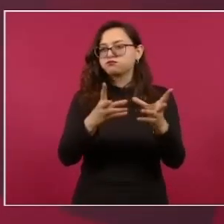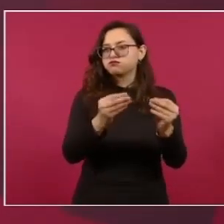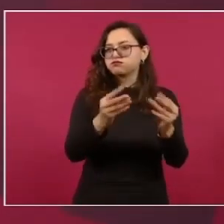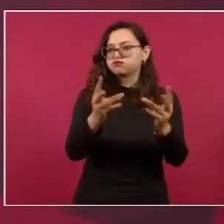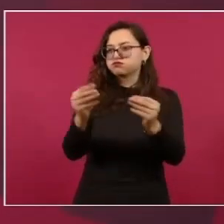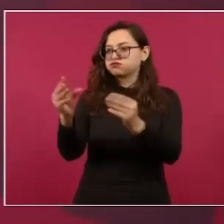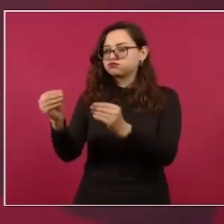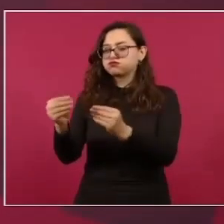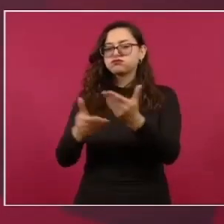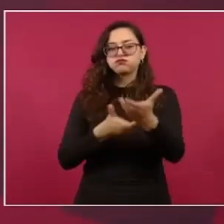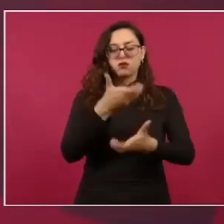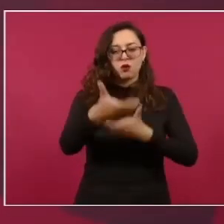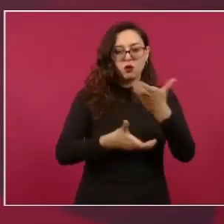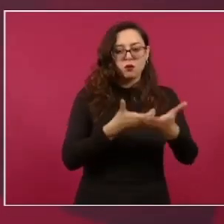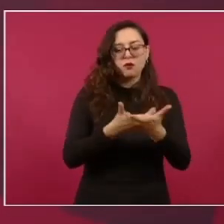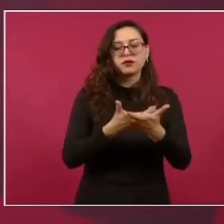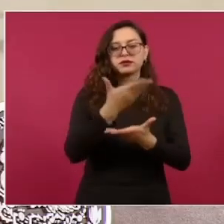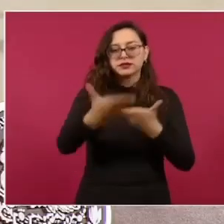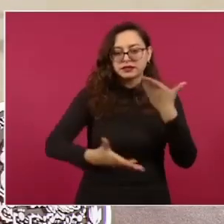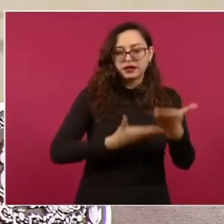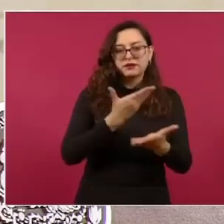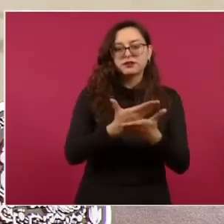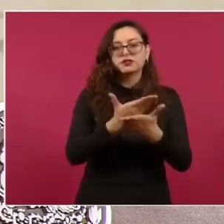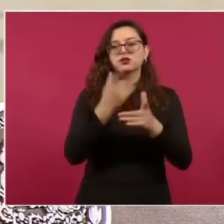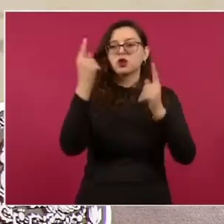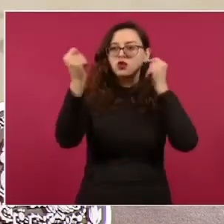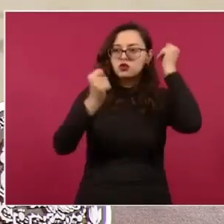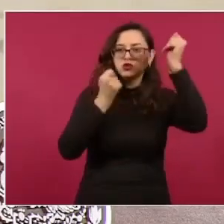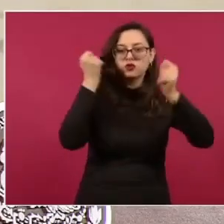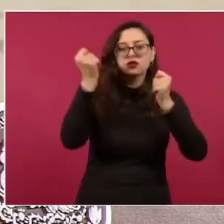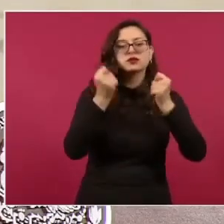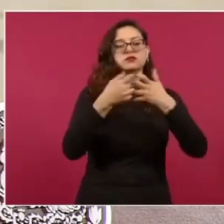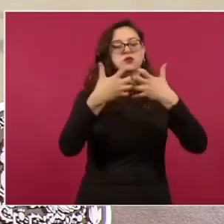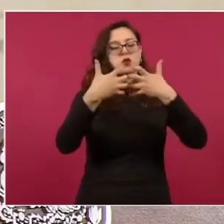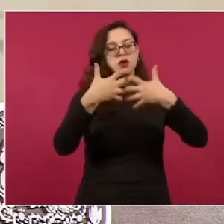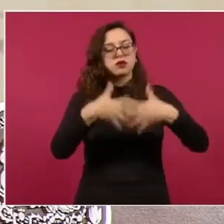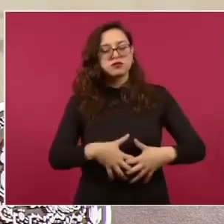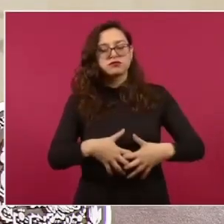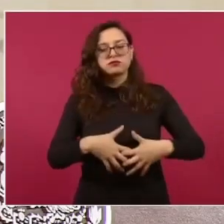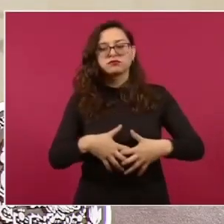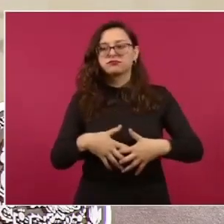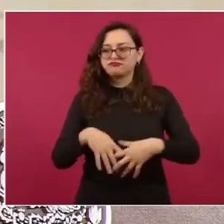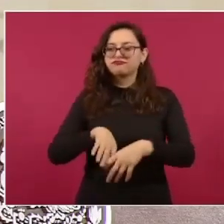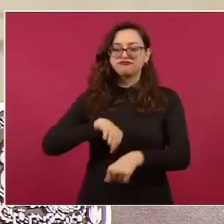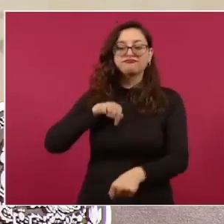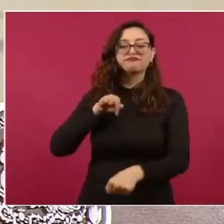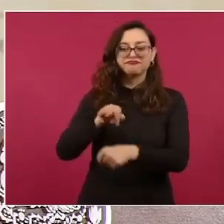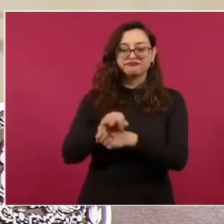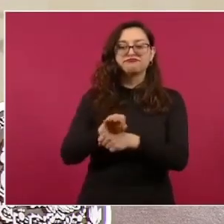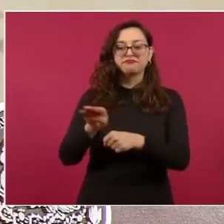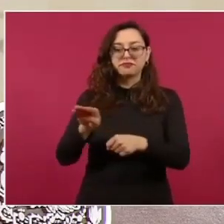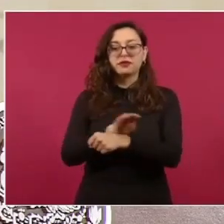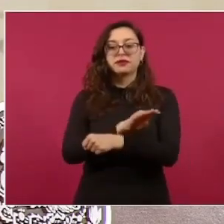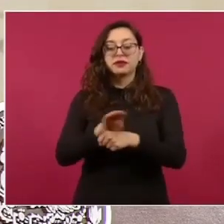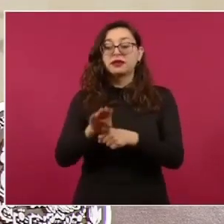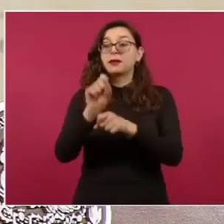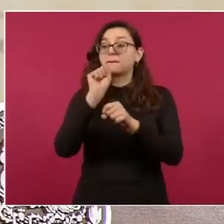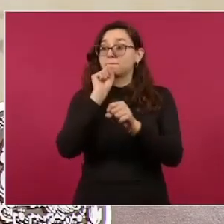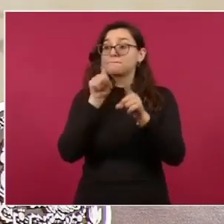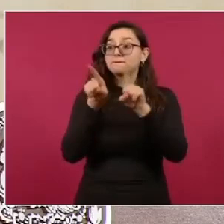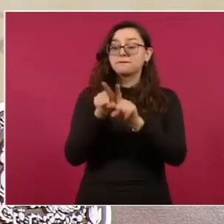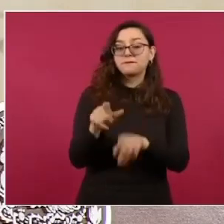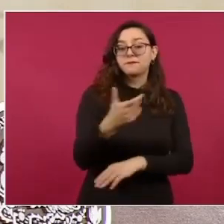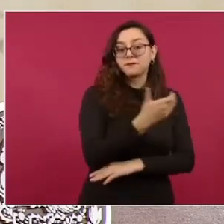comercios, servicios, turismo, industrial, también el sector primario, todas